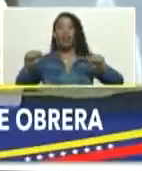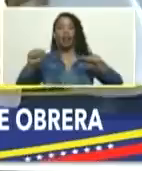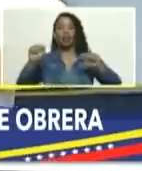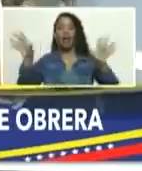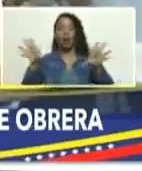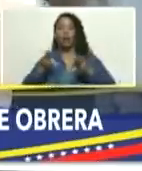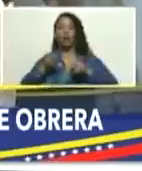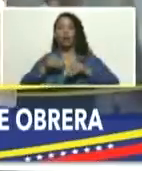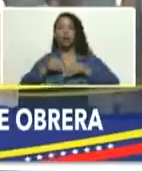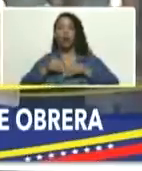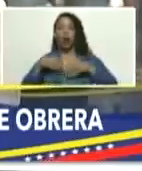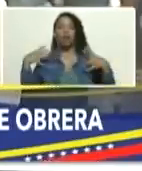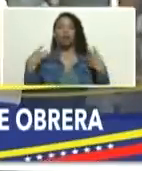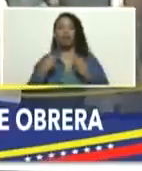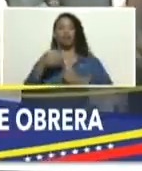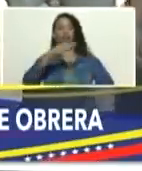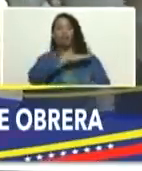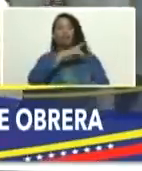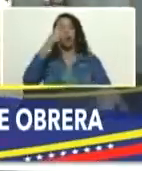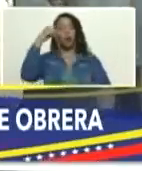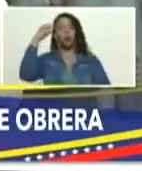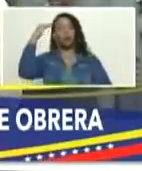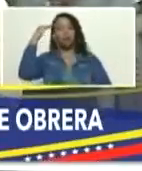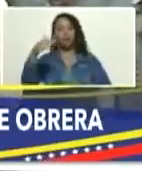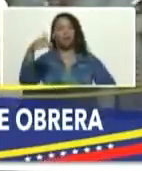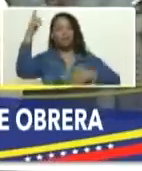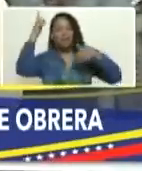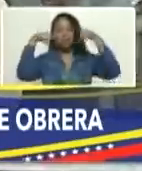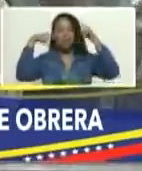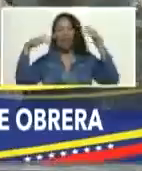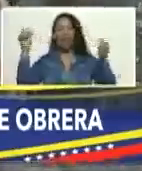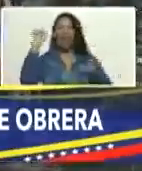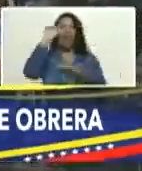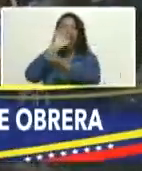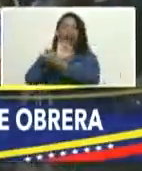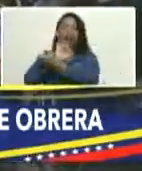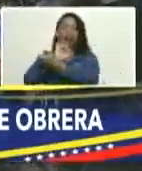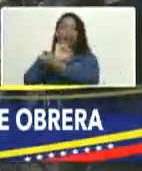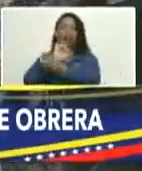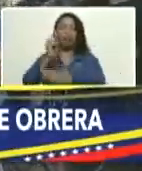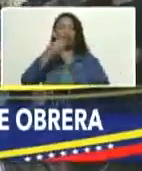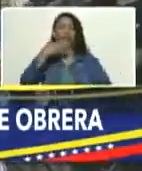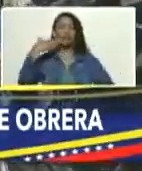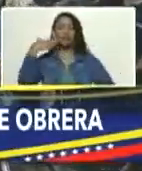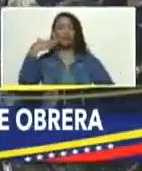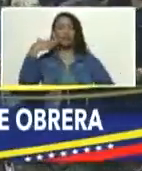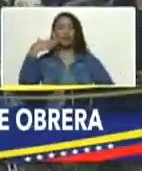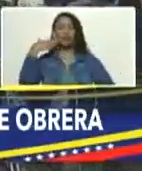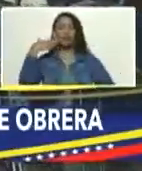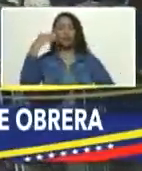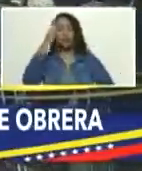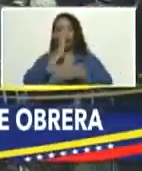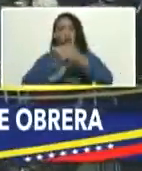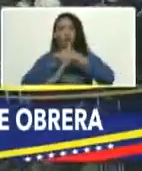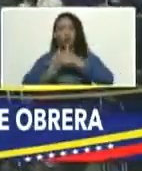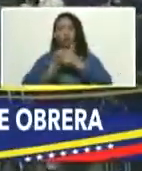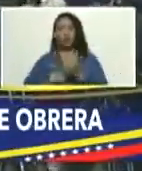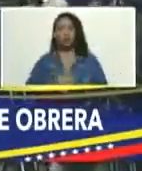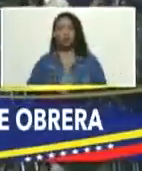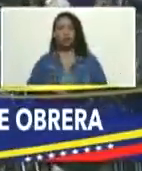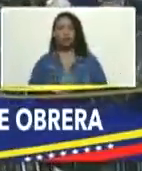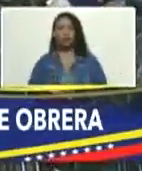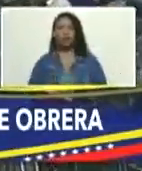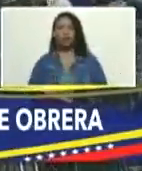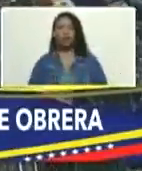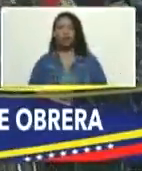nuestro comandante Hugo Chávez en la cárcel de la dignidad, en la cárcel de la dignidad.